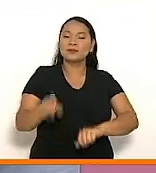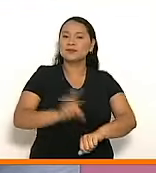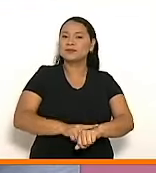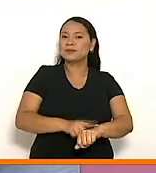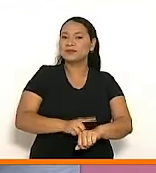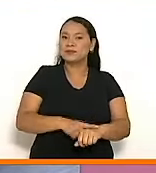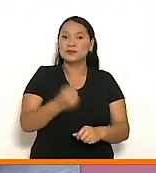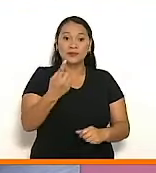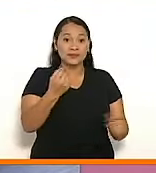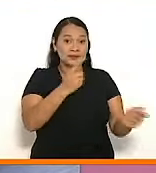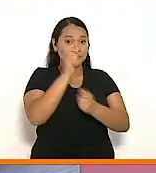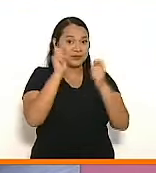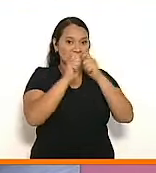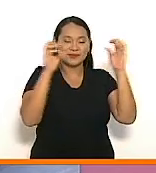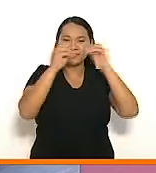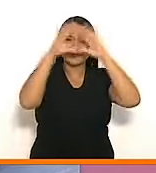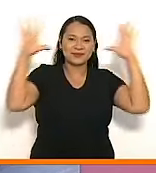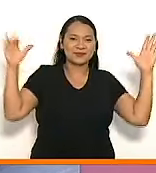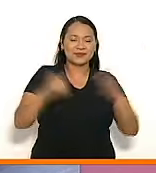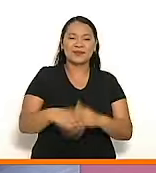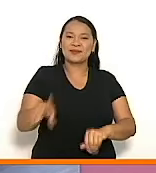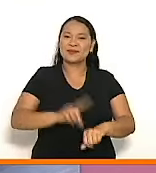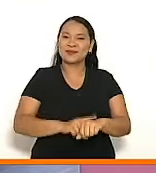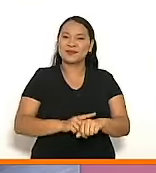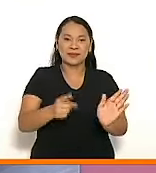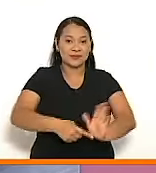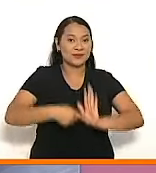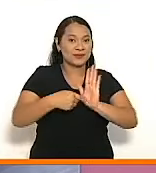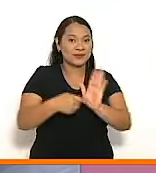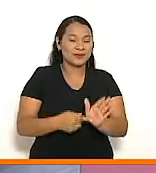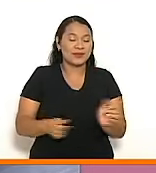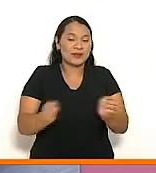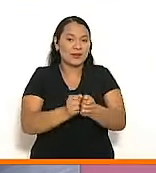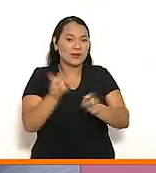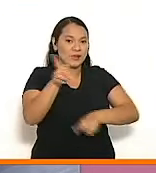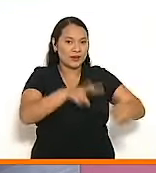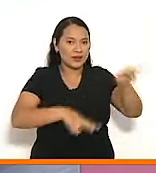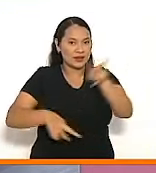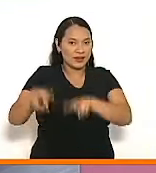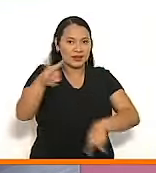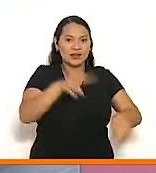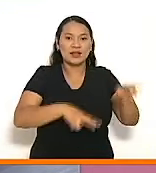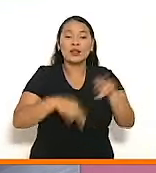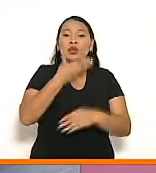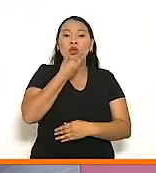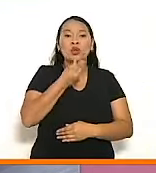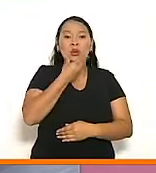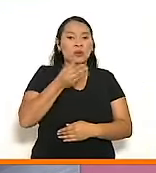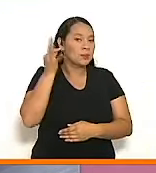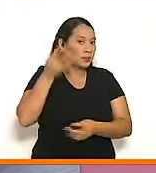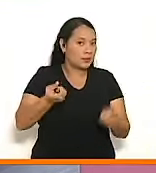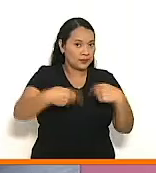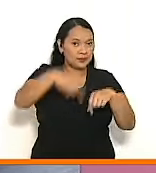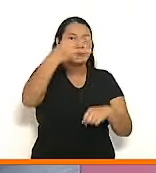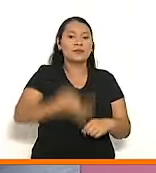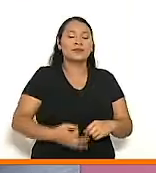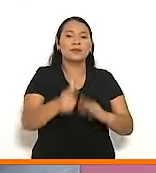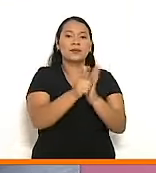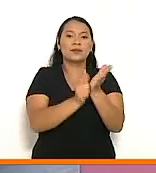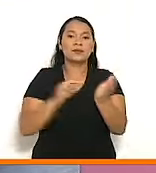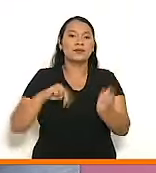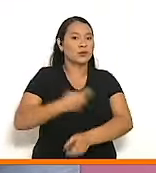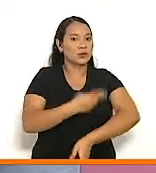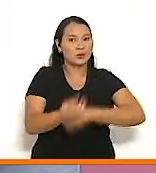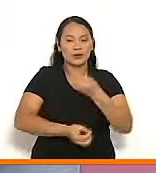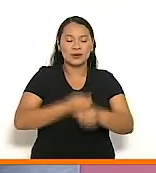en punto de la mañana y en este momento presento a nuestra auditora y notario quienes dan fe y legalidad a nuestros sorteos. Llegó el momento de ganar mucho